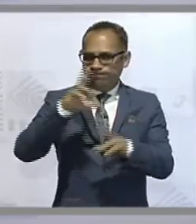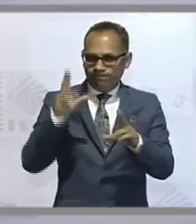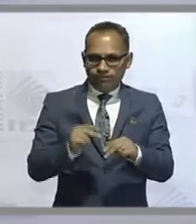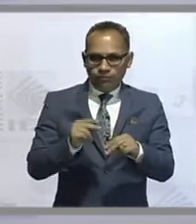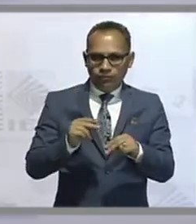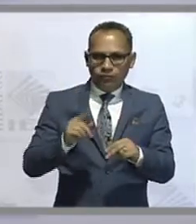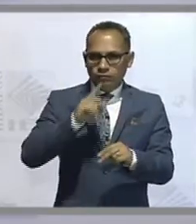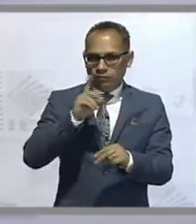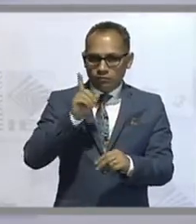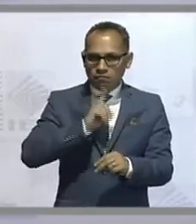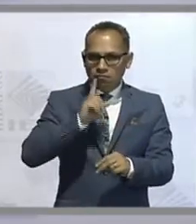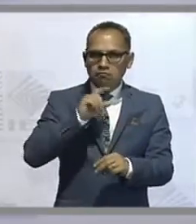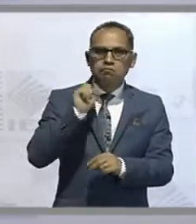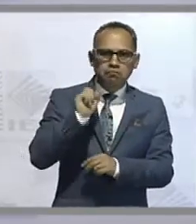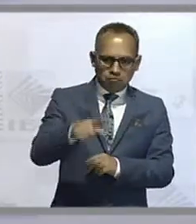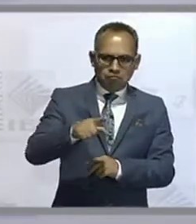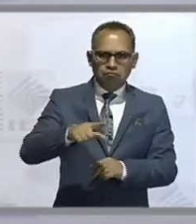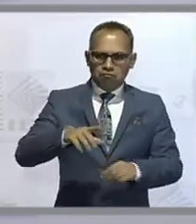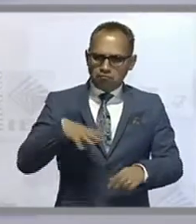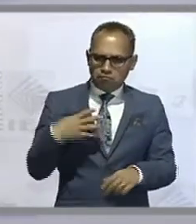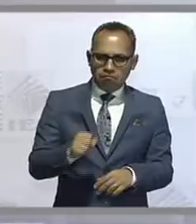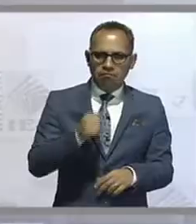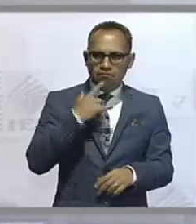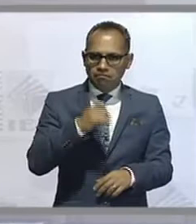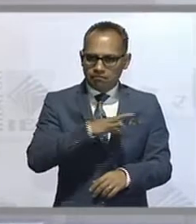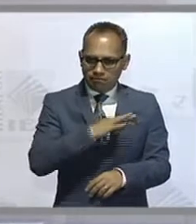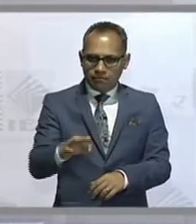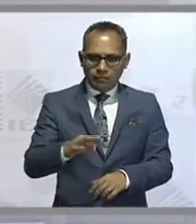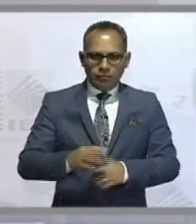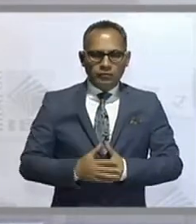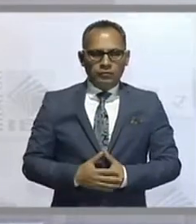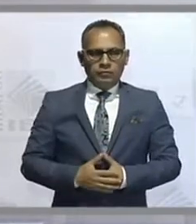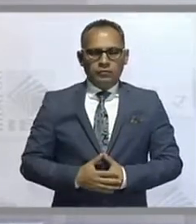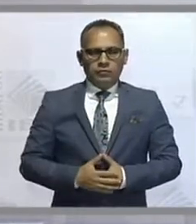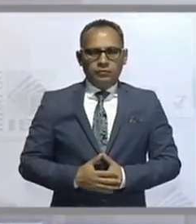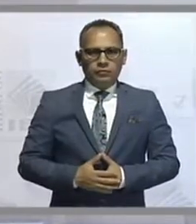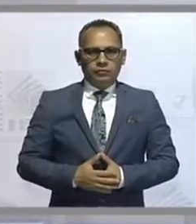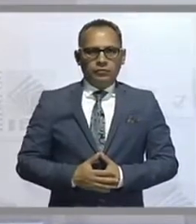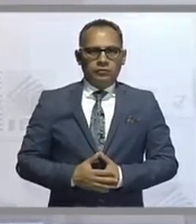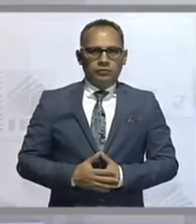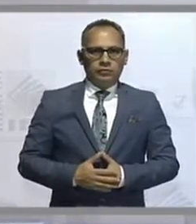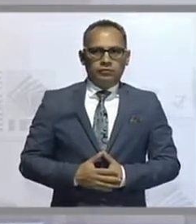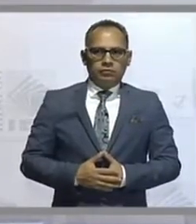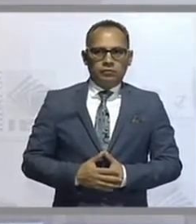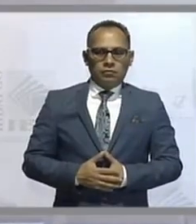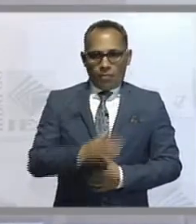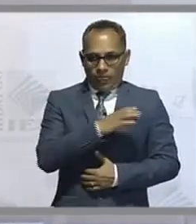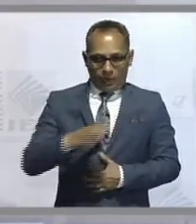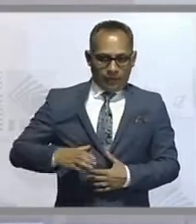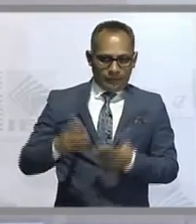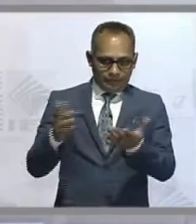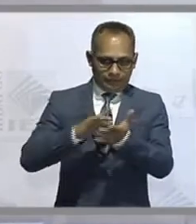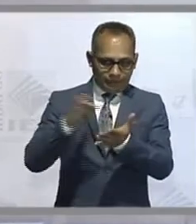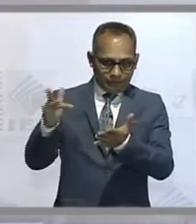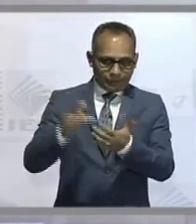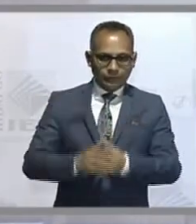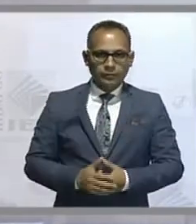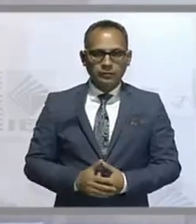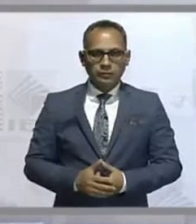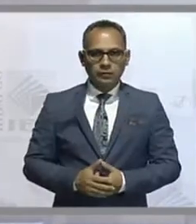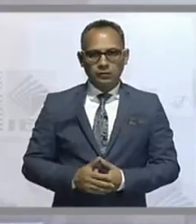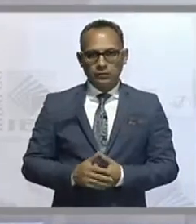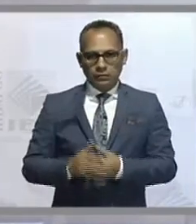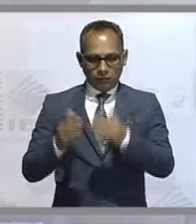contamos y también podemos muchas gracias gracias por su intervención candidata corresponde ahora a la